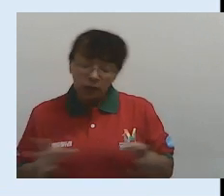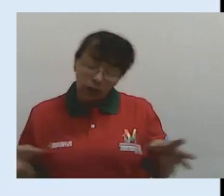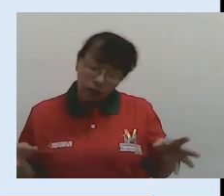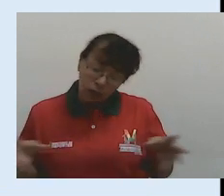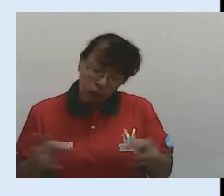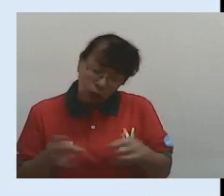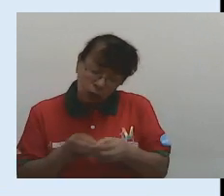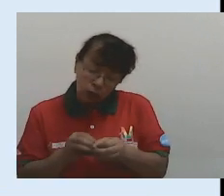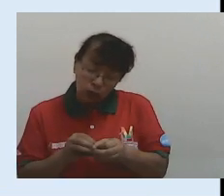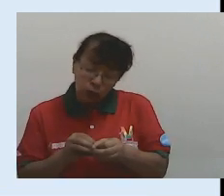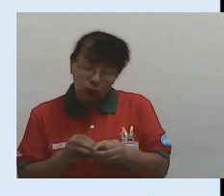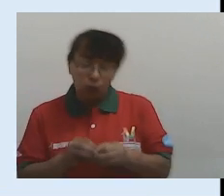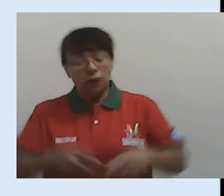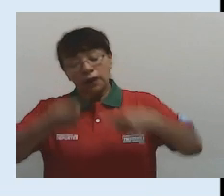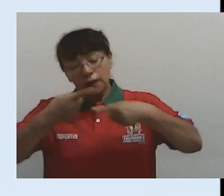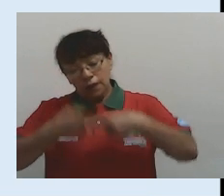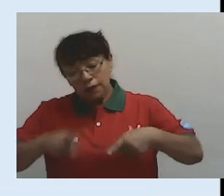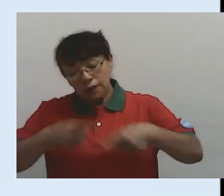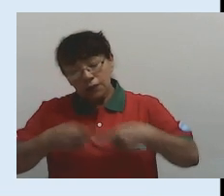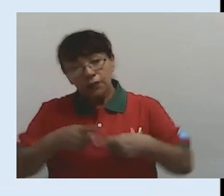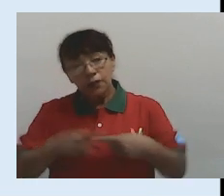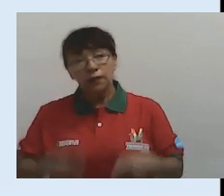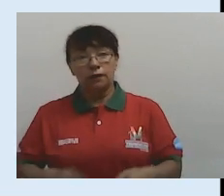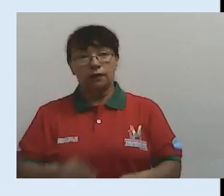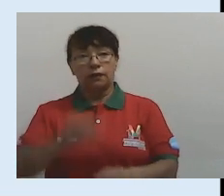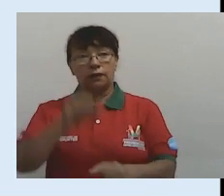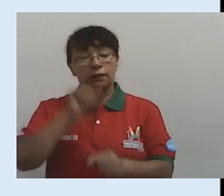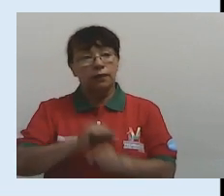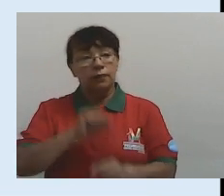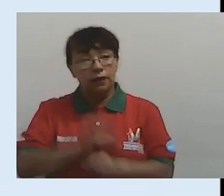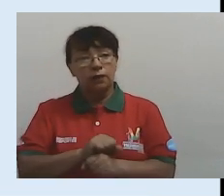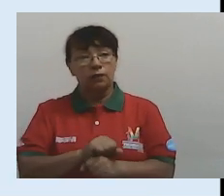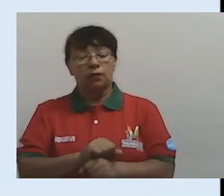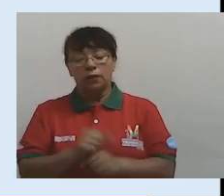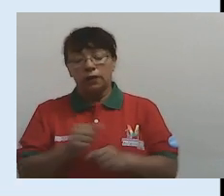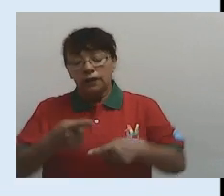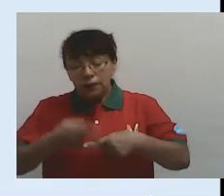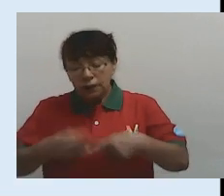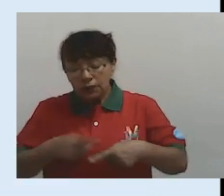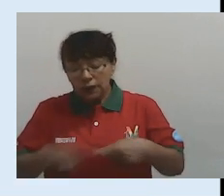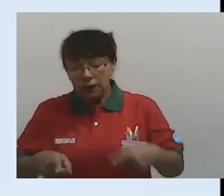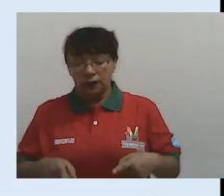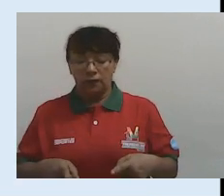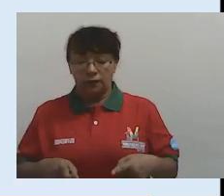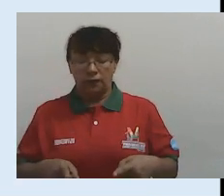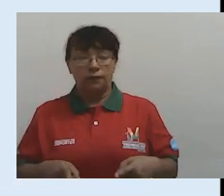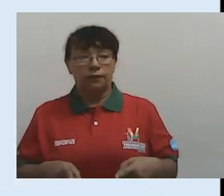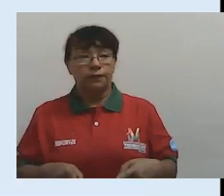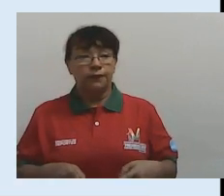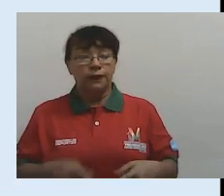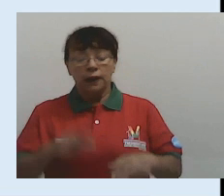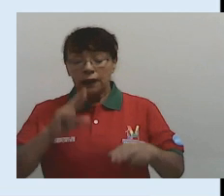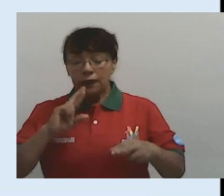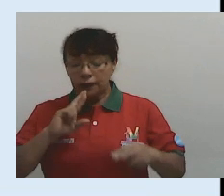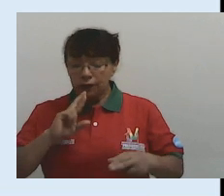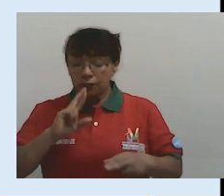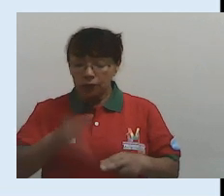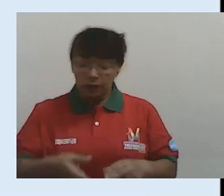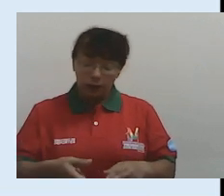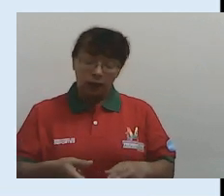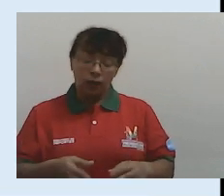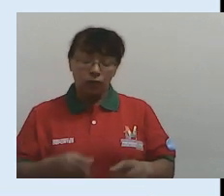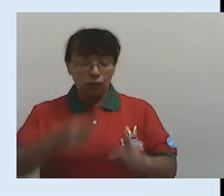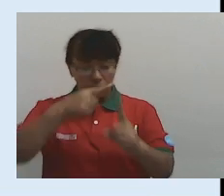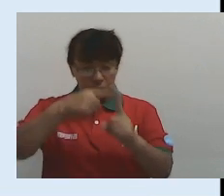por favor, la diferencia. Nosotros hacemos que el resultado sea de todo el grupo porque se suman las